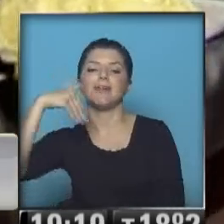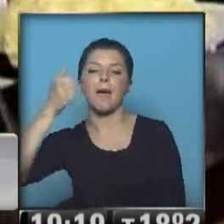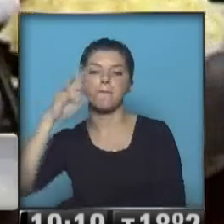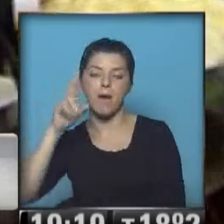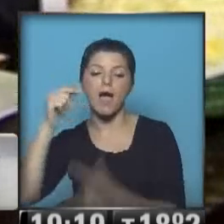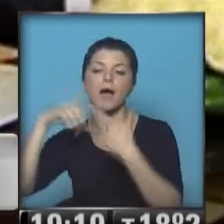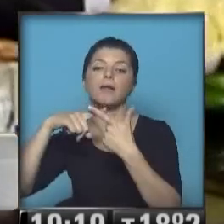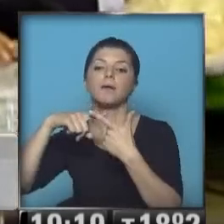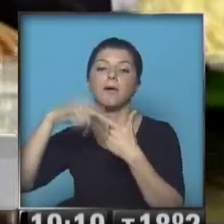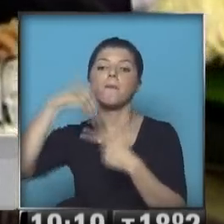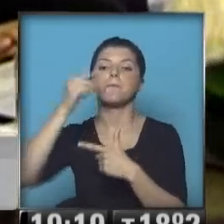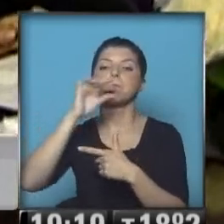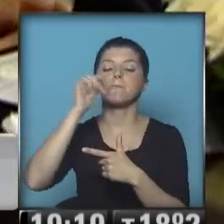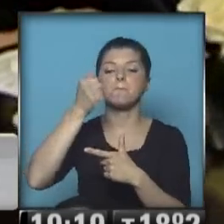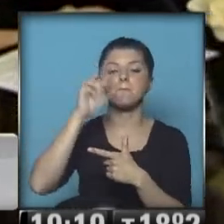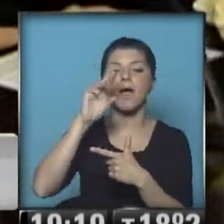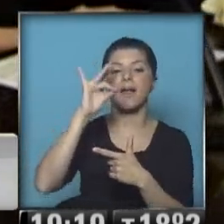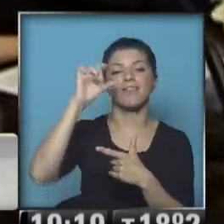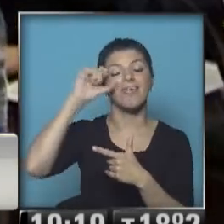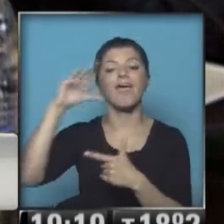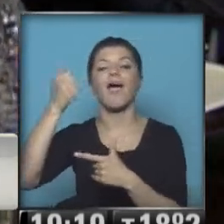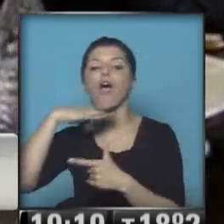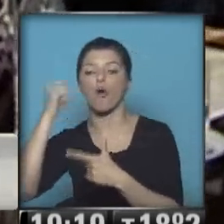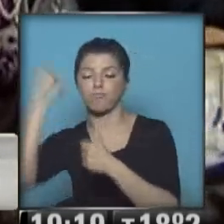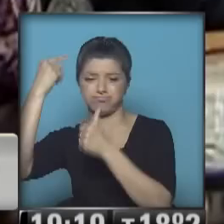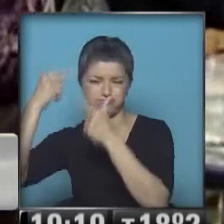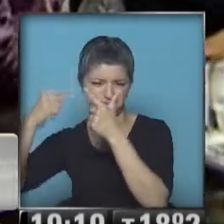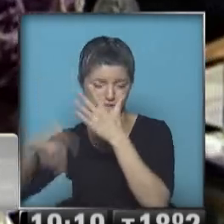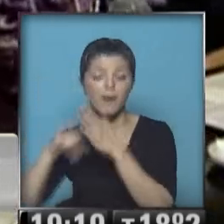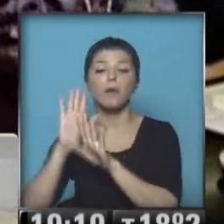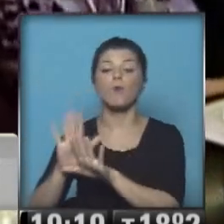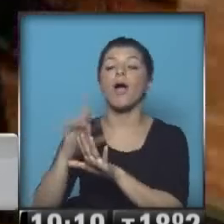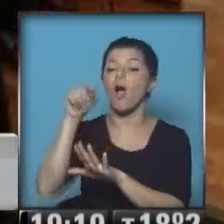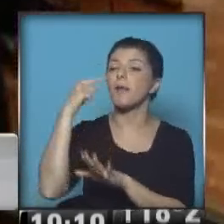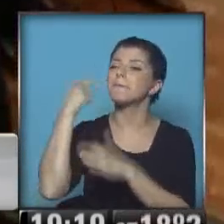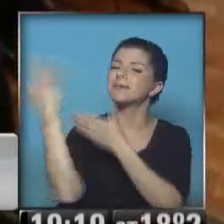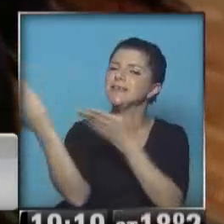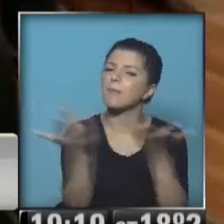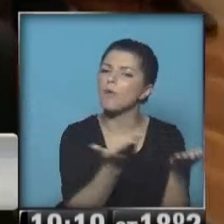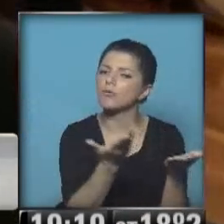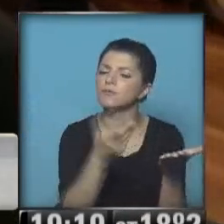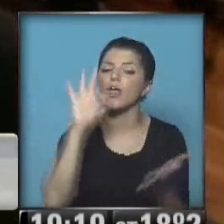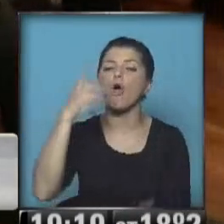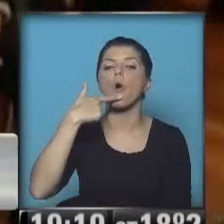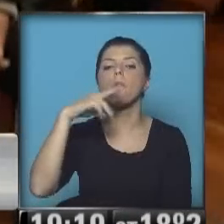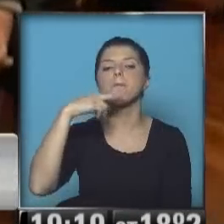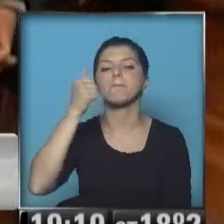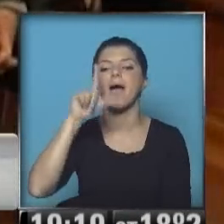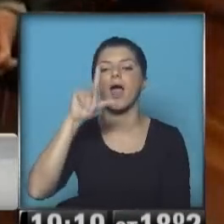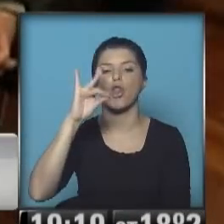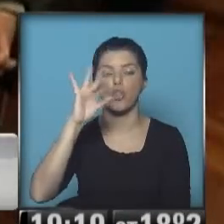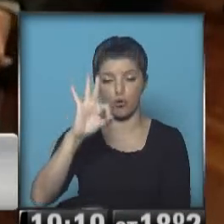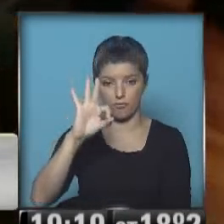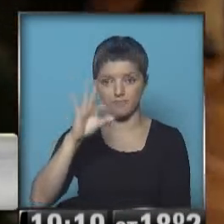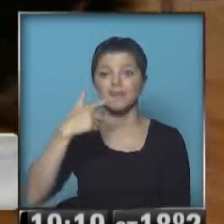ahora a los señores titulares del Comité de Administración del Fondo Fiduciario para el Transporte Eléctrico Federal, Osvaldo Arrúa y Sebastián